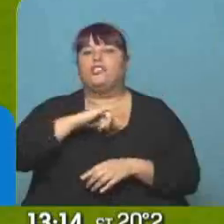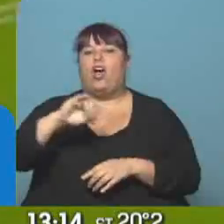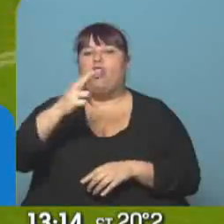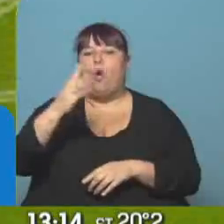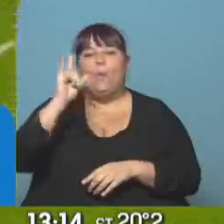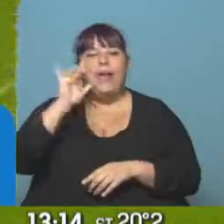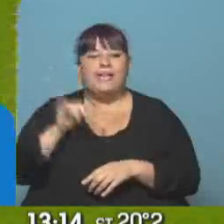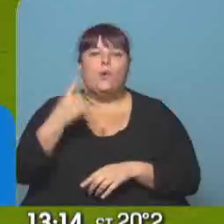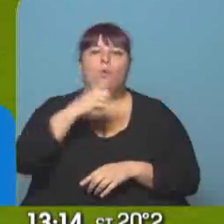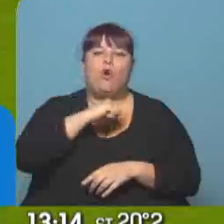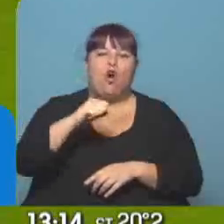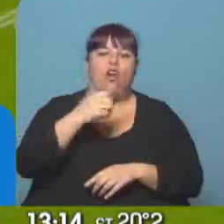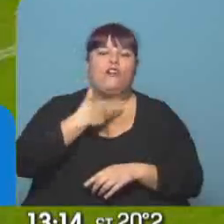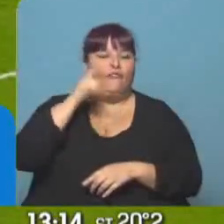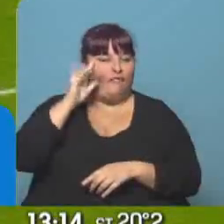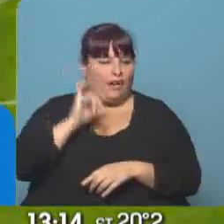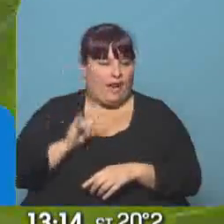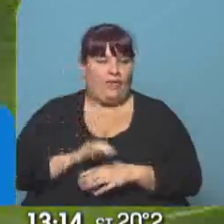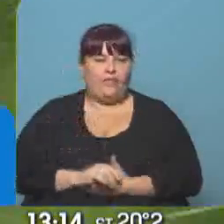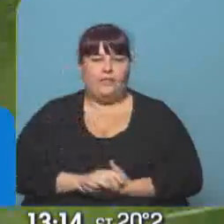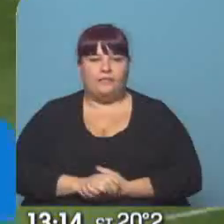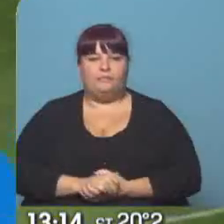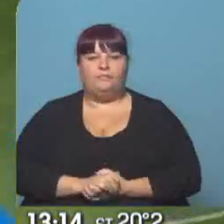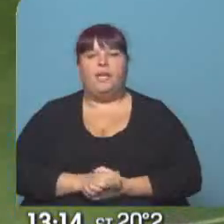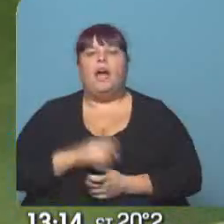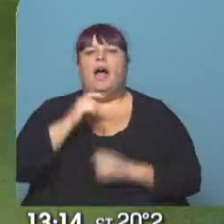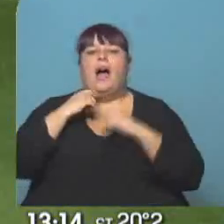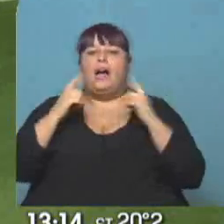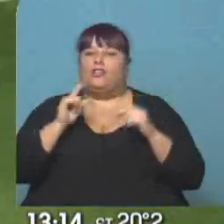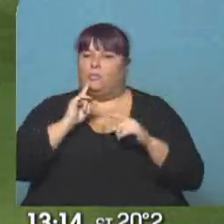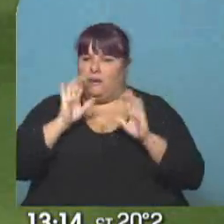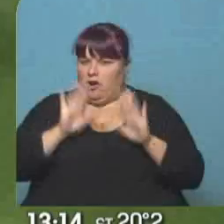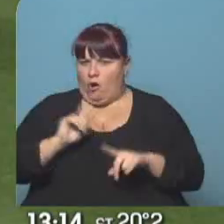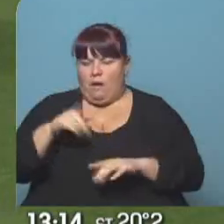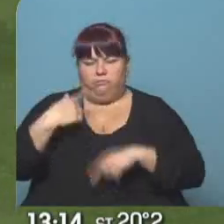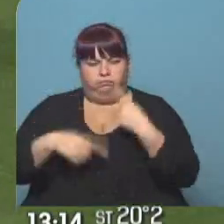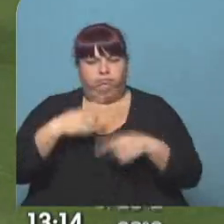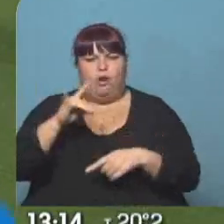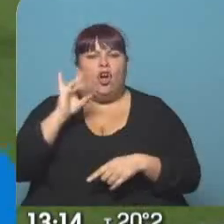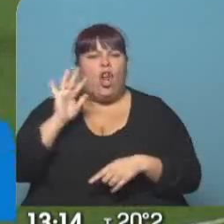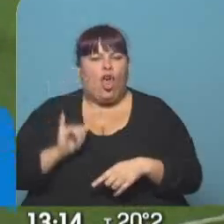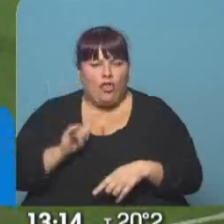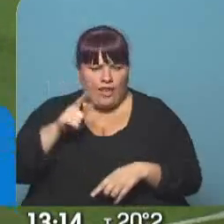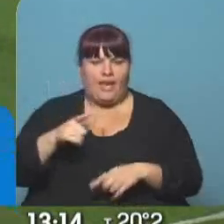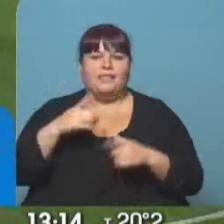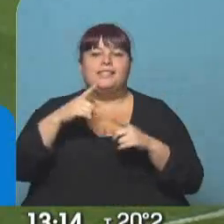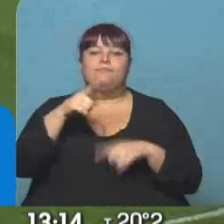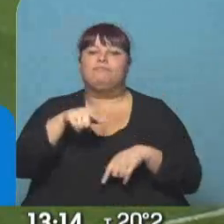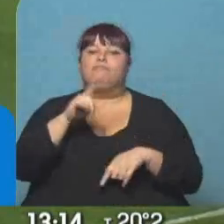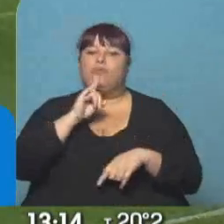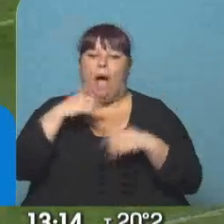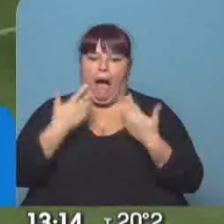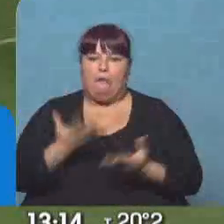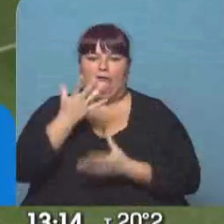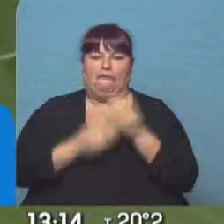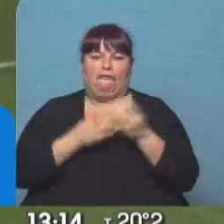Benítez y al tanto de Leandro Fernández. Atlético Tucumán no para. De la mano del Pulga Rodríguez, el decano se aprovechó de